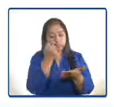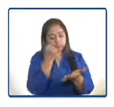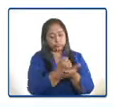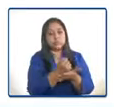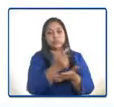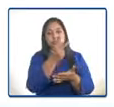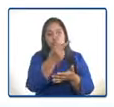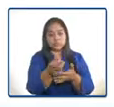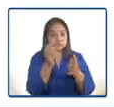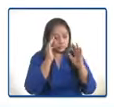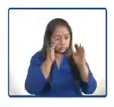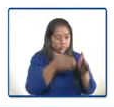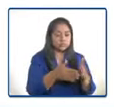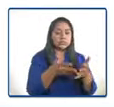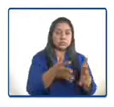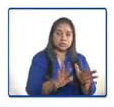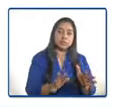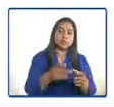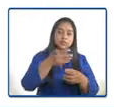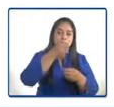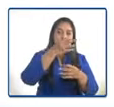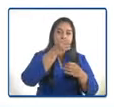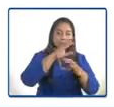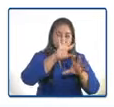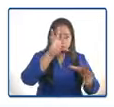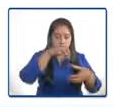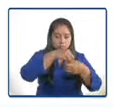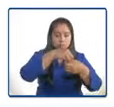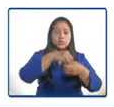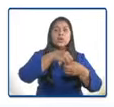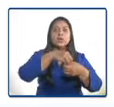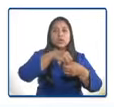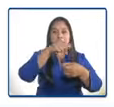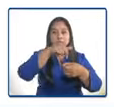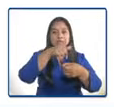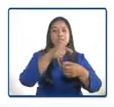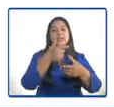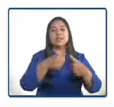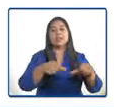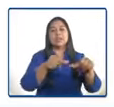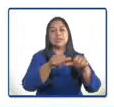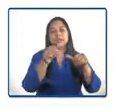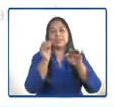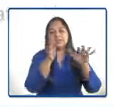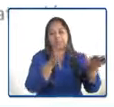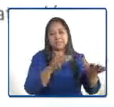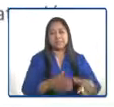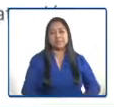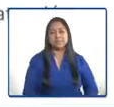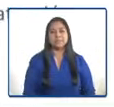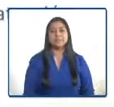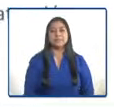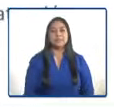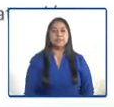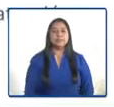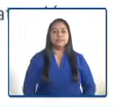se centre toda la información dentro del mismo lugar del área de migración. Si podemos